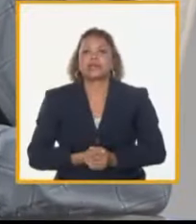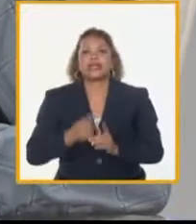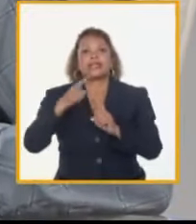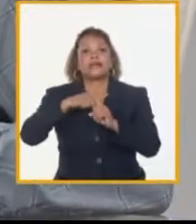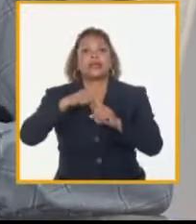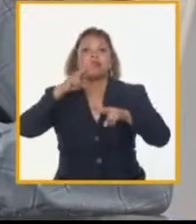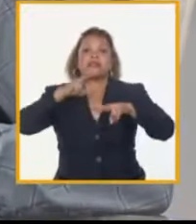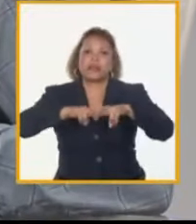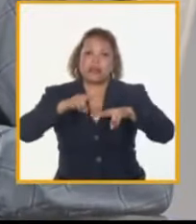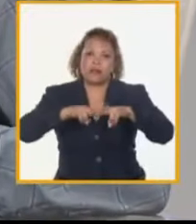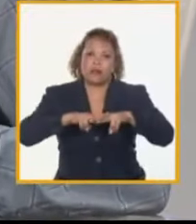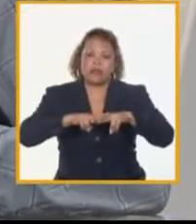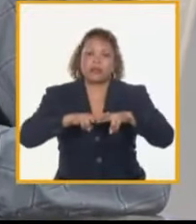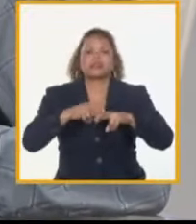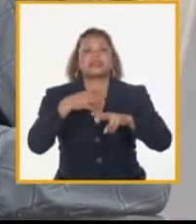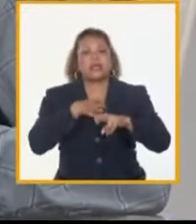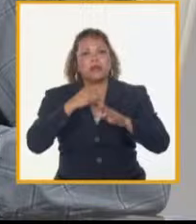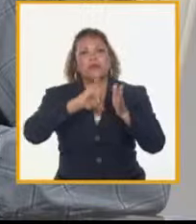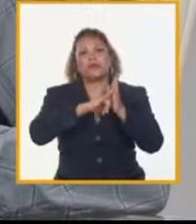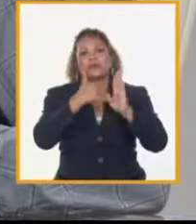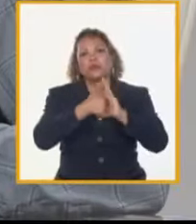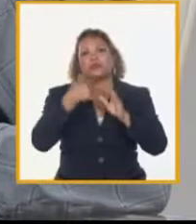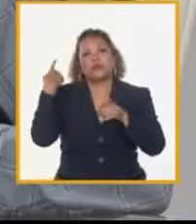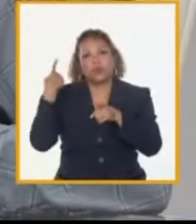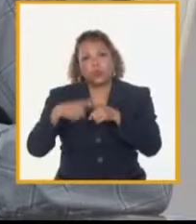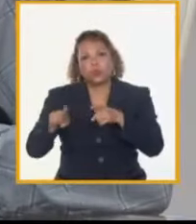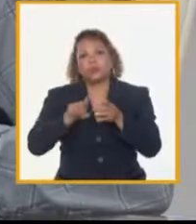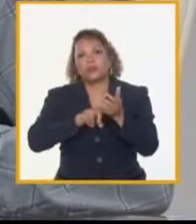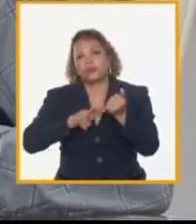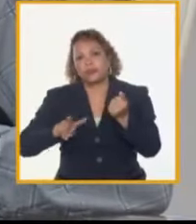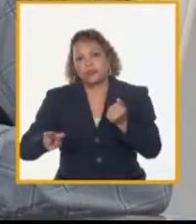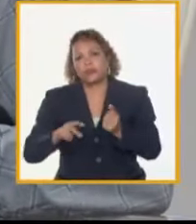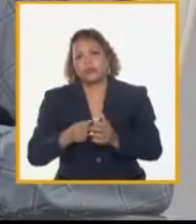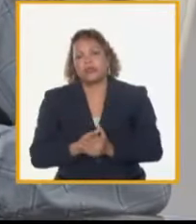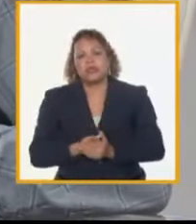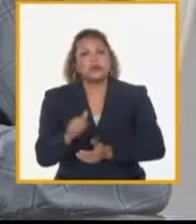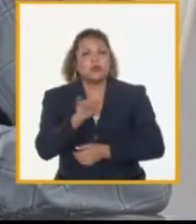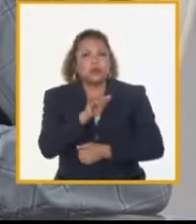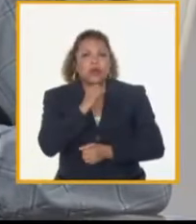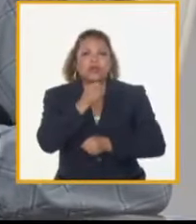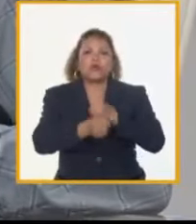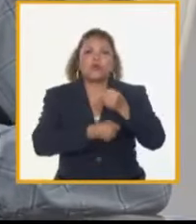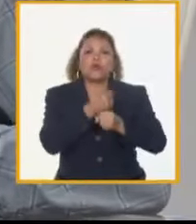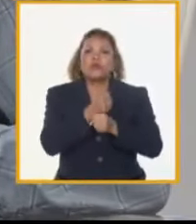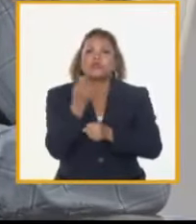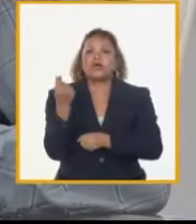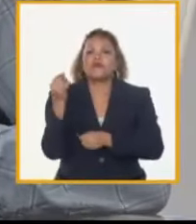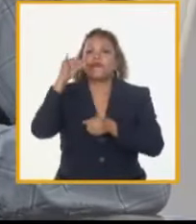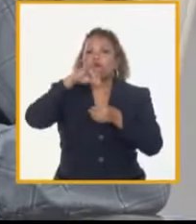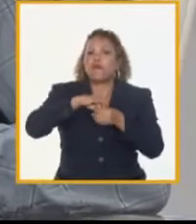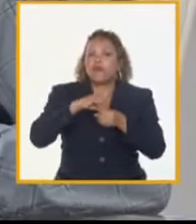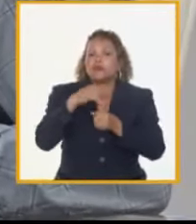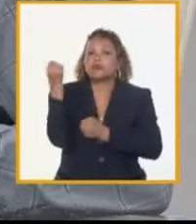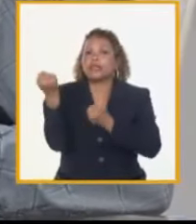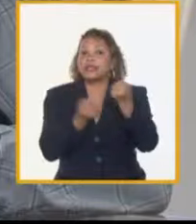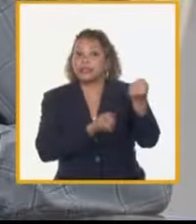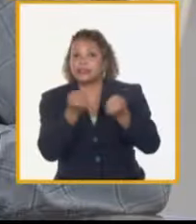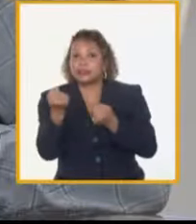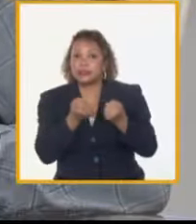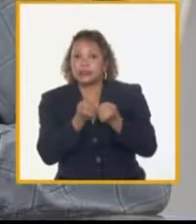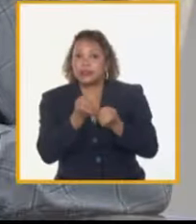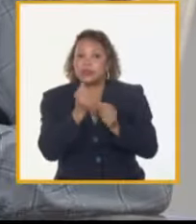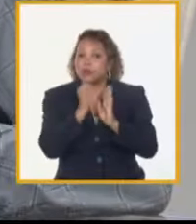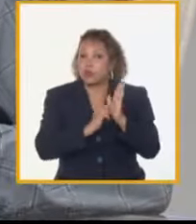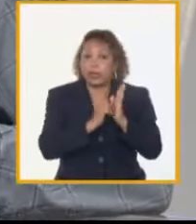Habana, pero hay proyectos con otras terminales del país donde se están utilizando los fondos del transporte que no va a gasto